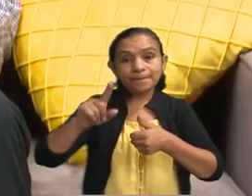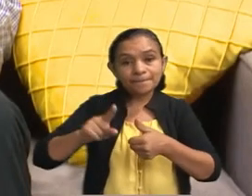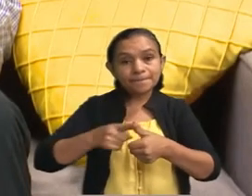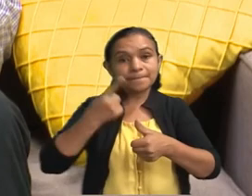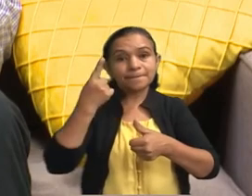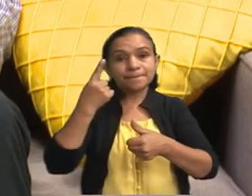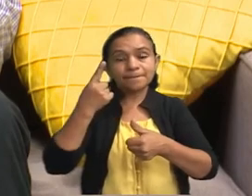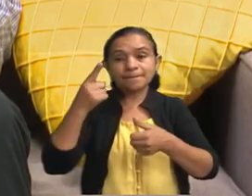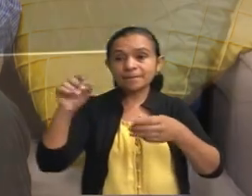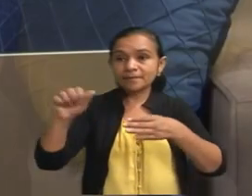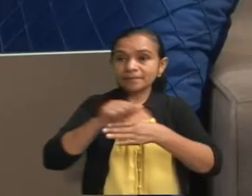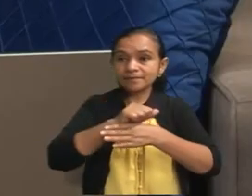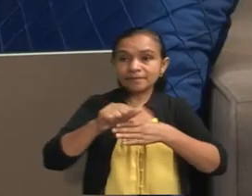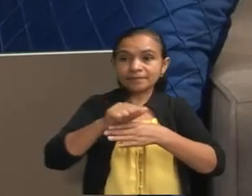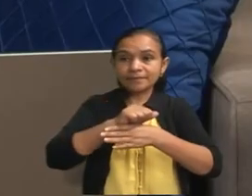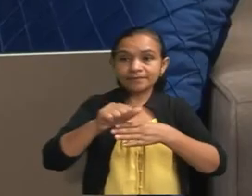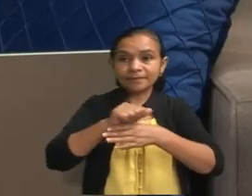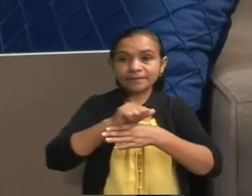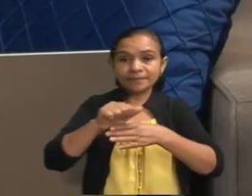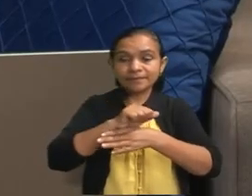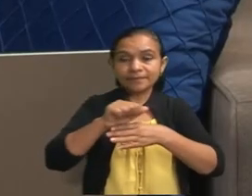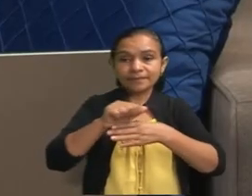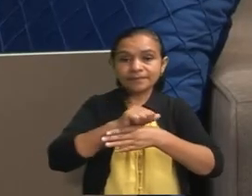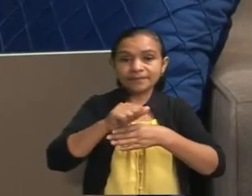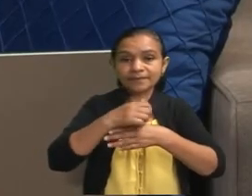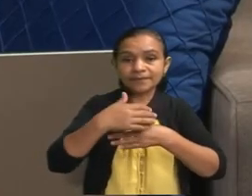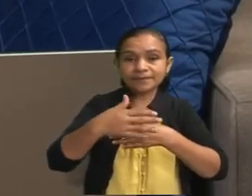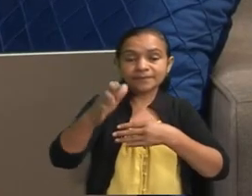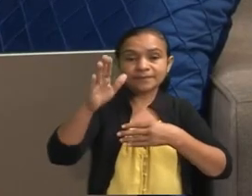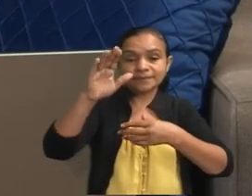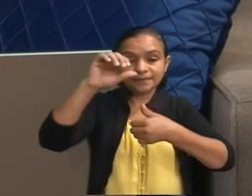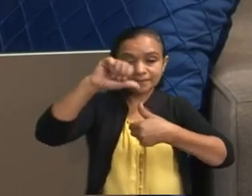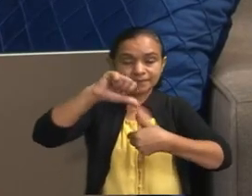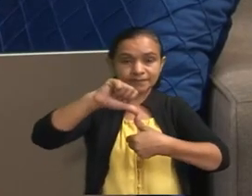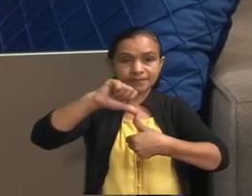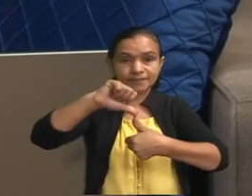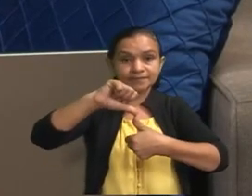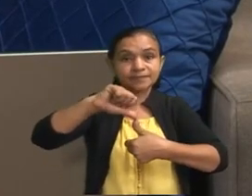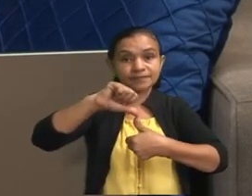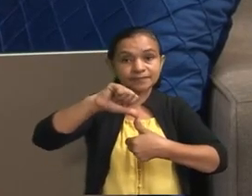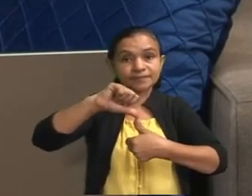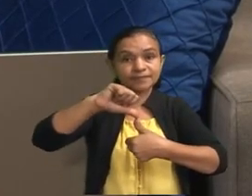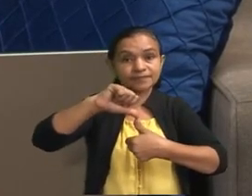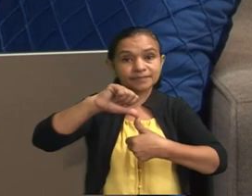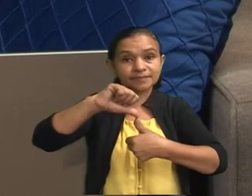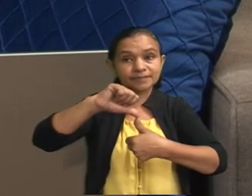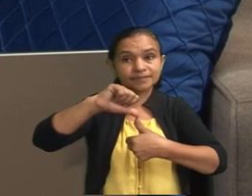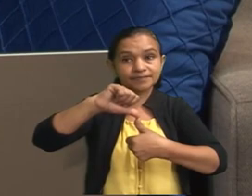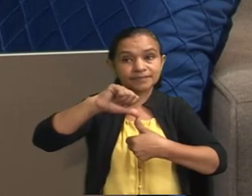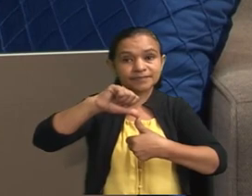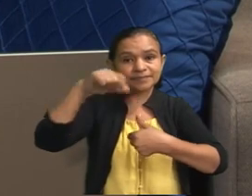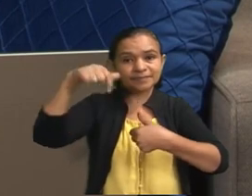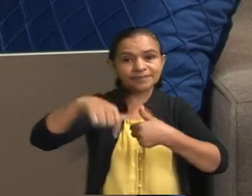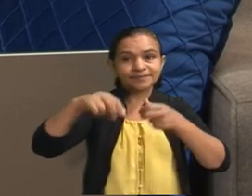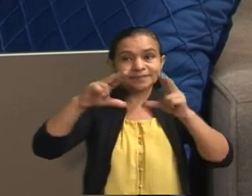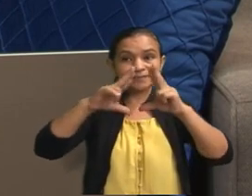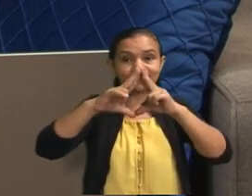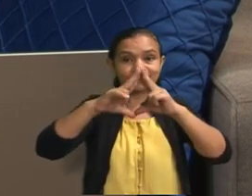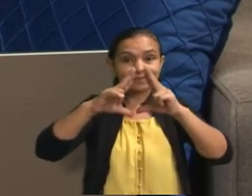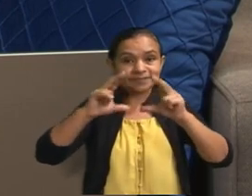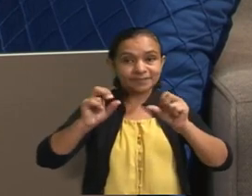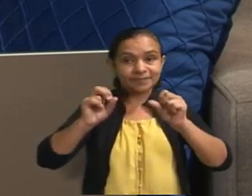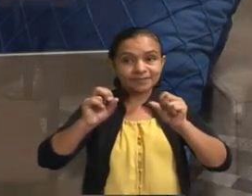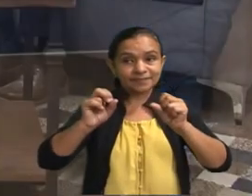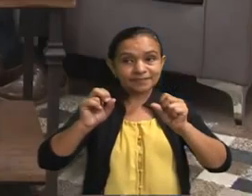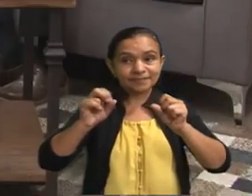el primer evento que organizamos es este simulacro para América Central. Ustedes se recuerdan, aquí en Nicaragua hacemos